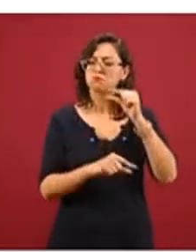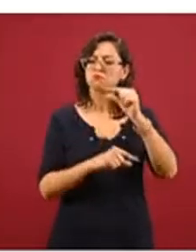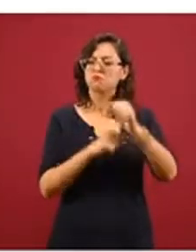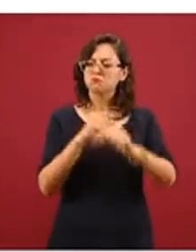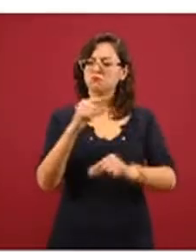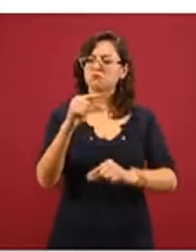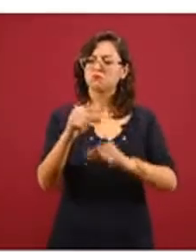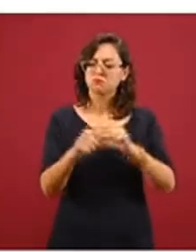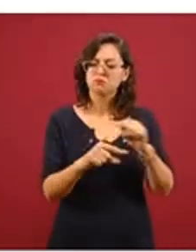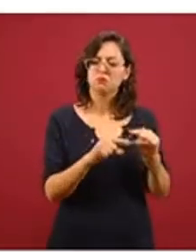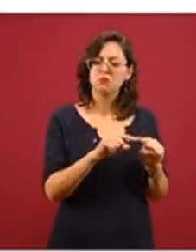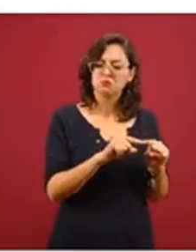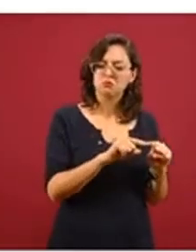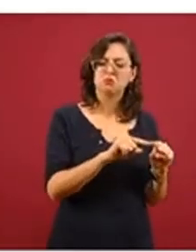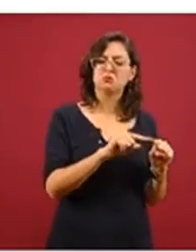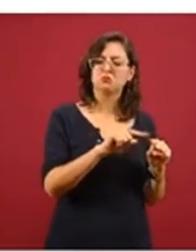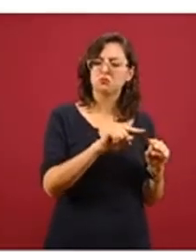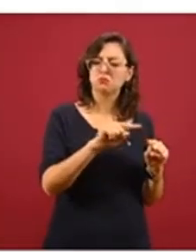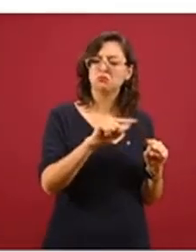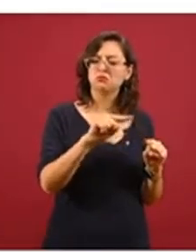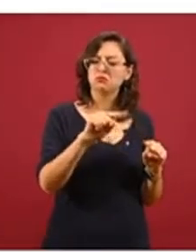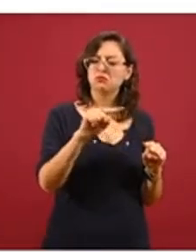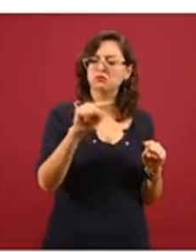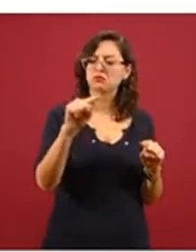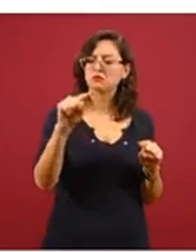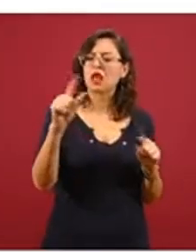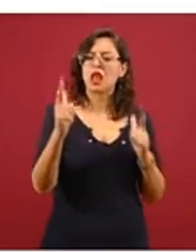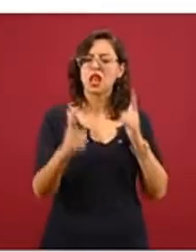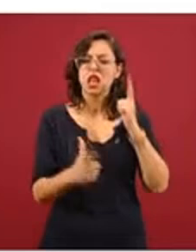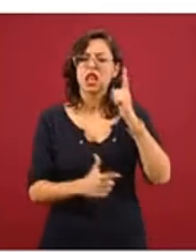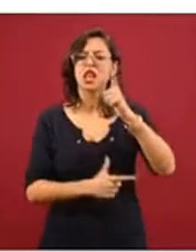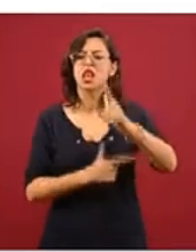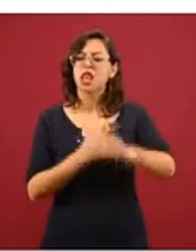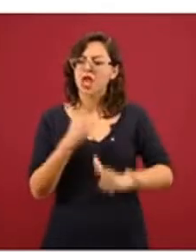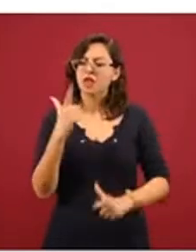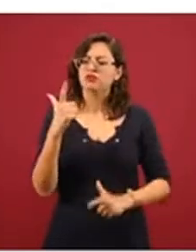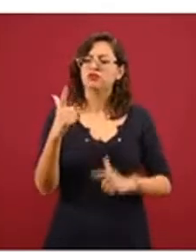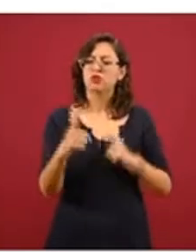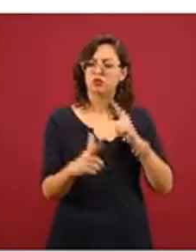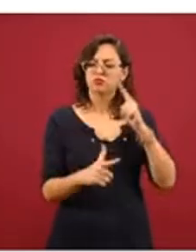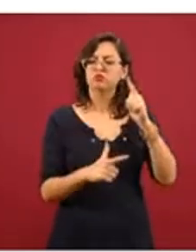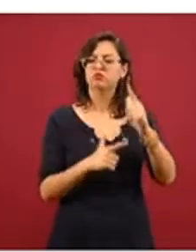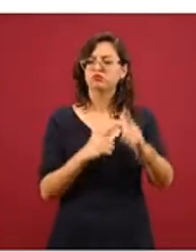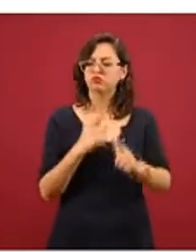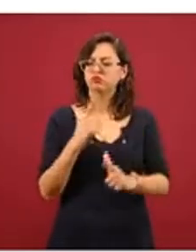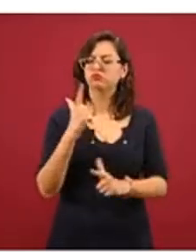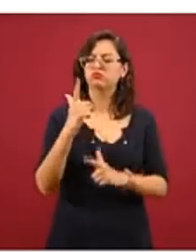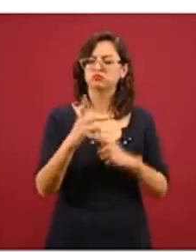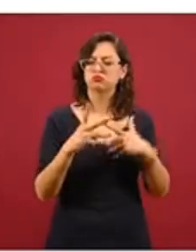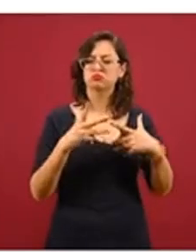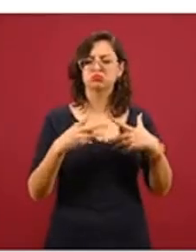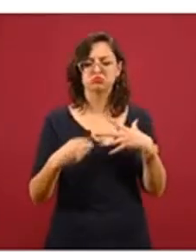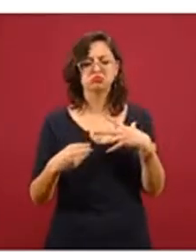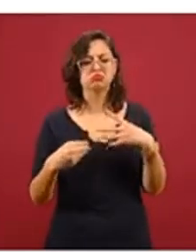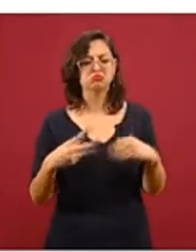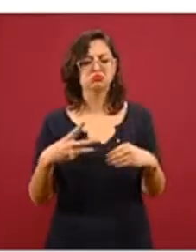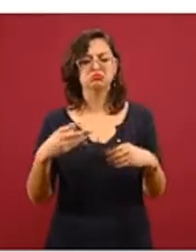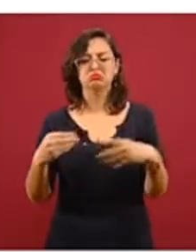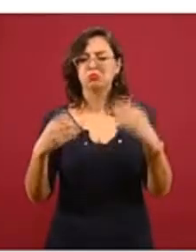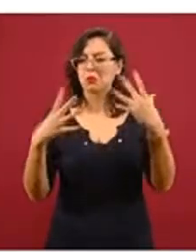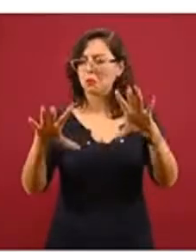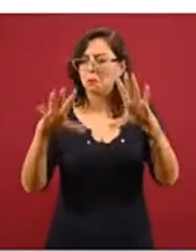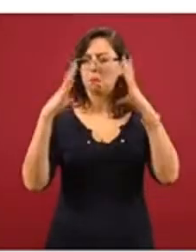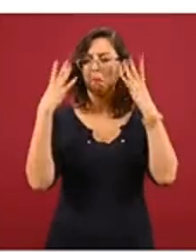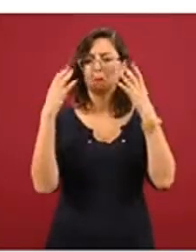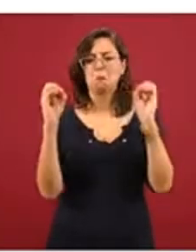que se está, sí, todavía con una tendencia ascendente, pero a una velocidad que no es para nada